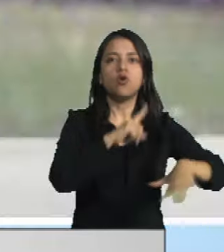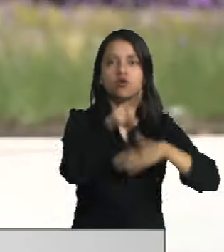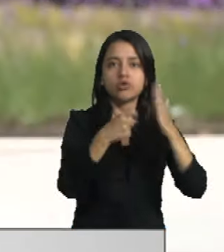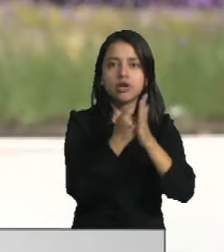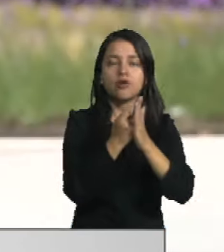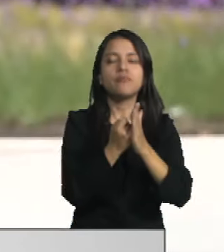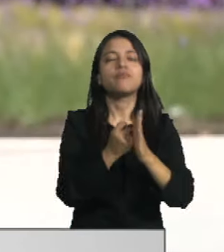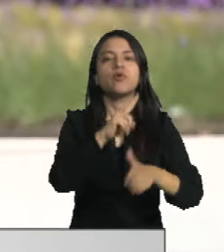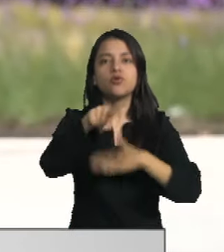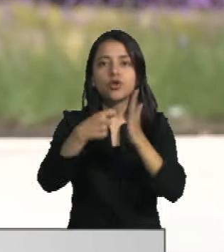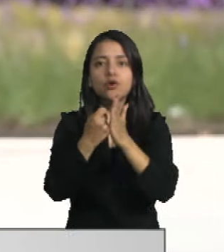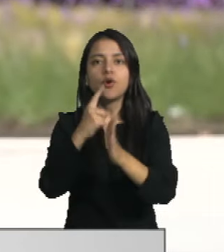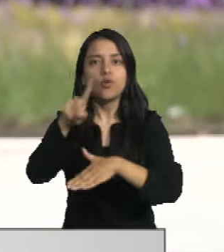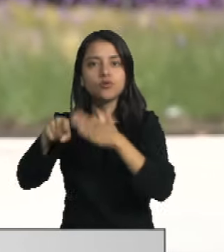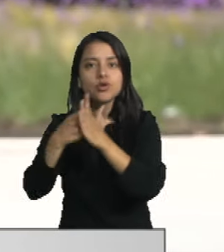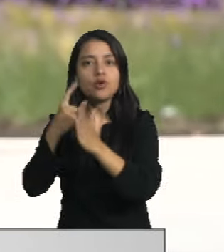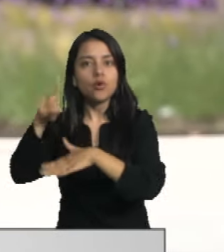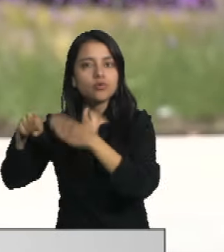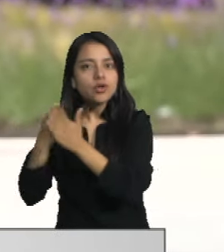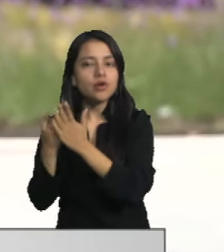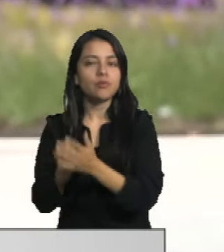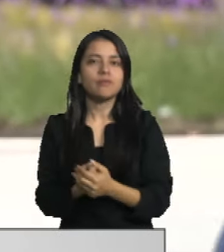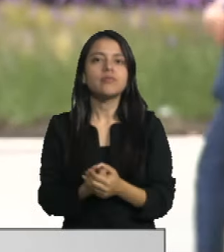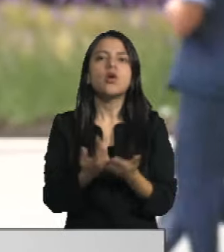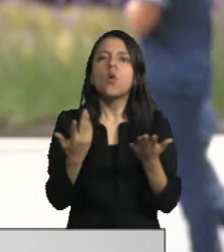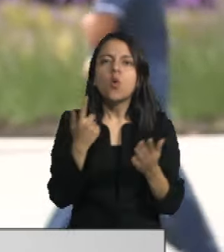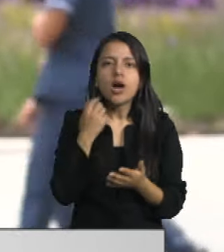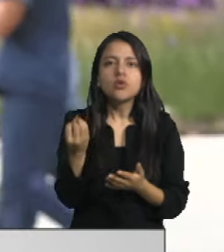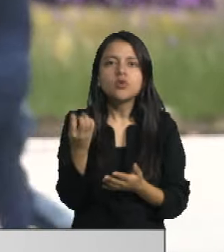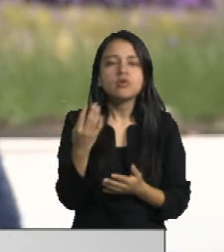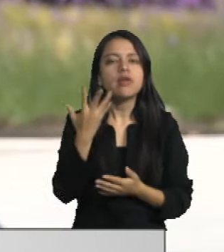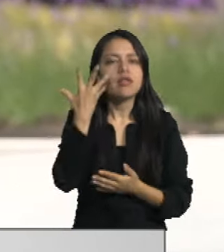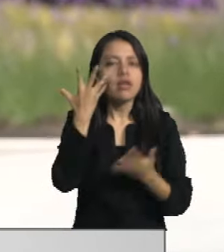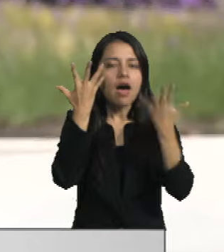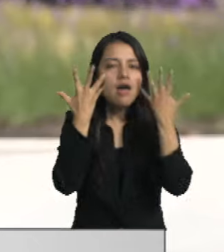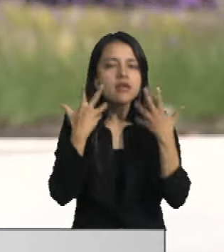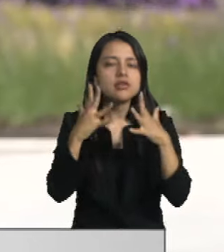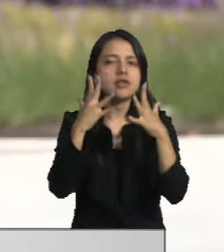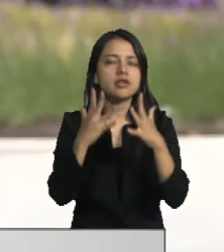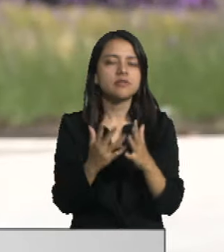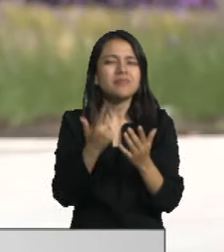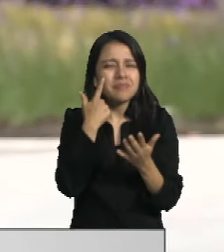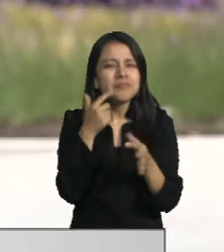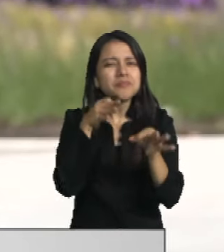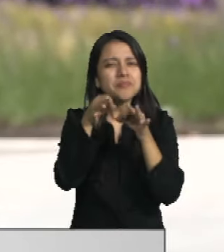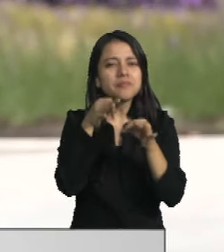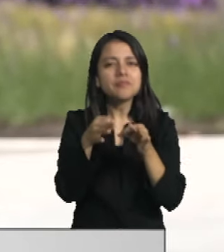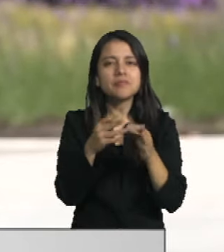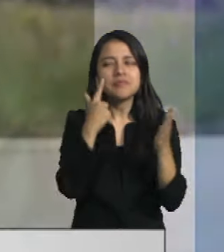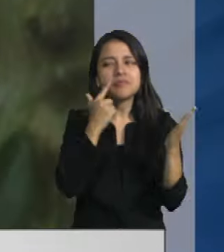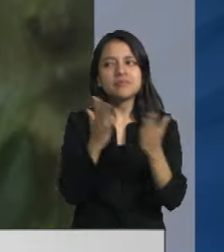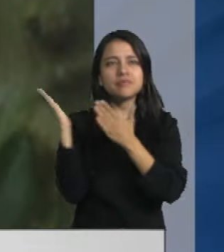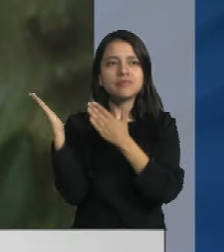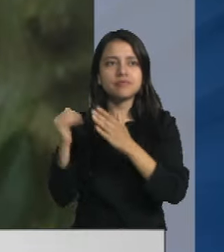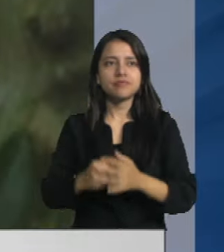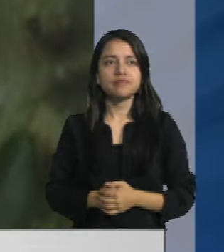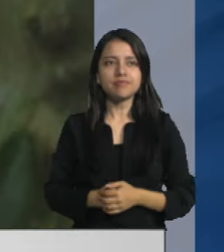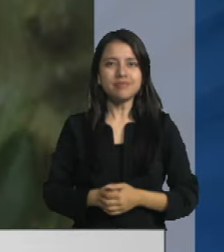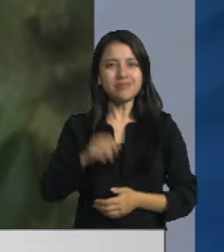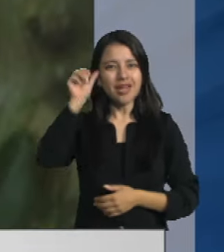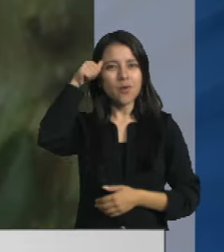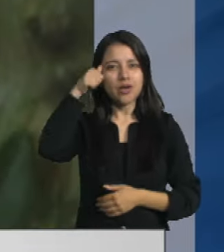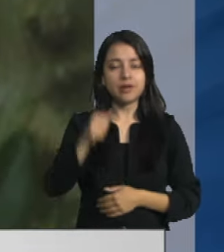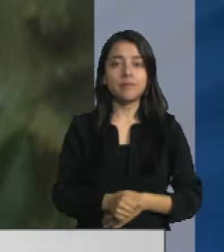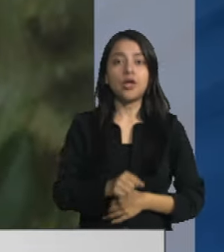ciclo. Pues en Noticentro 1 CMI ya tenemos este mapa de racionamiento, cómo se comportará, lo verán a continuación en sus pantallas. Arrancamos,